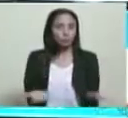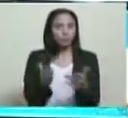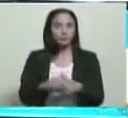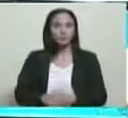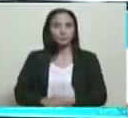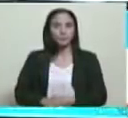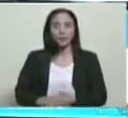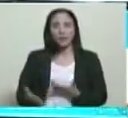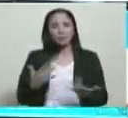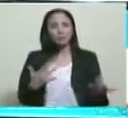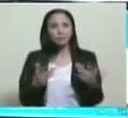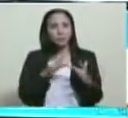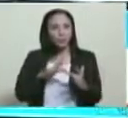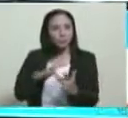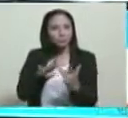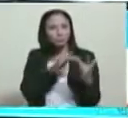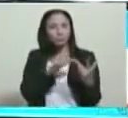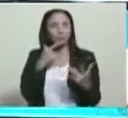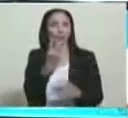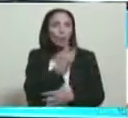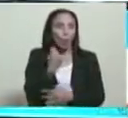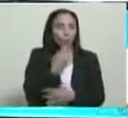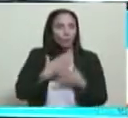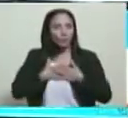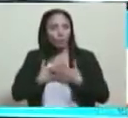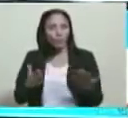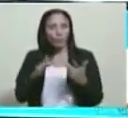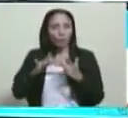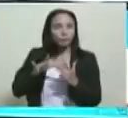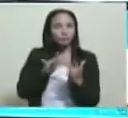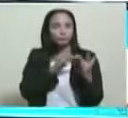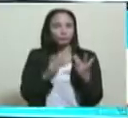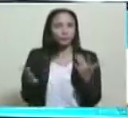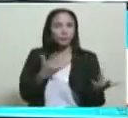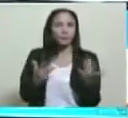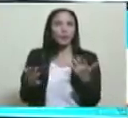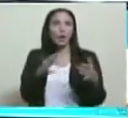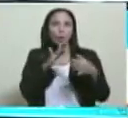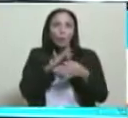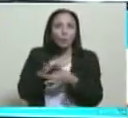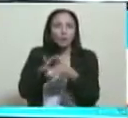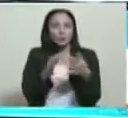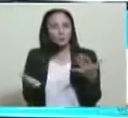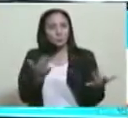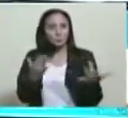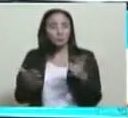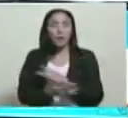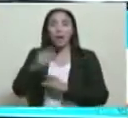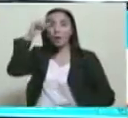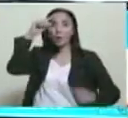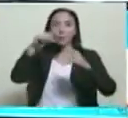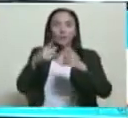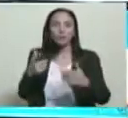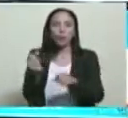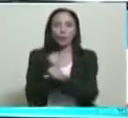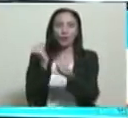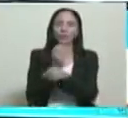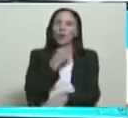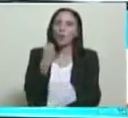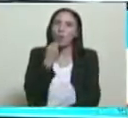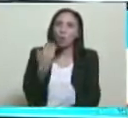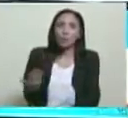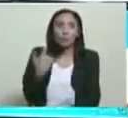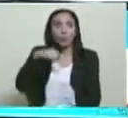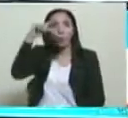en interacción con la juventud y conmigo. Interacción, ¿ves? Para mí, la misión Chamba Juvenil es una